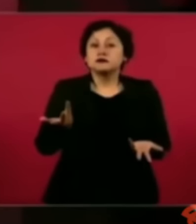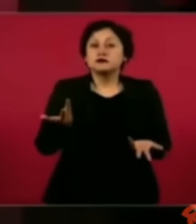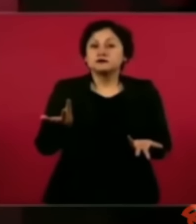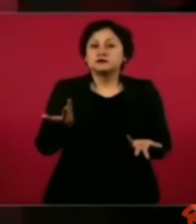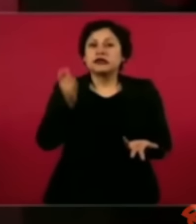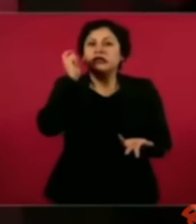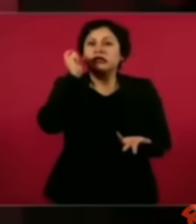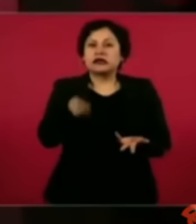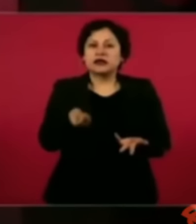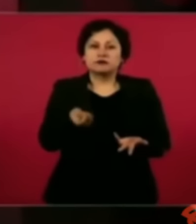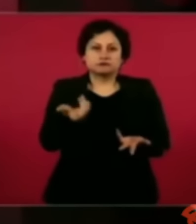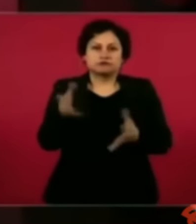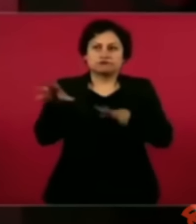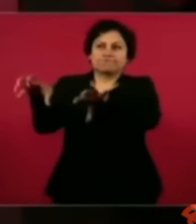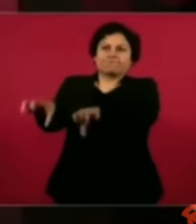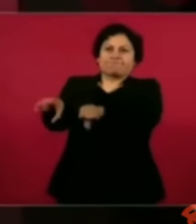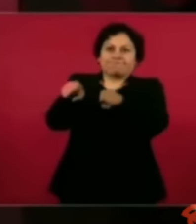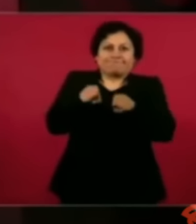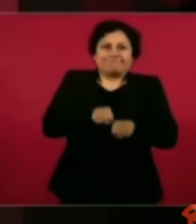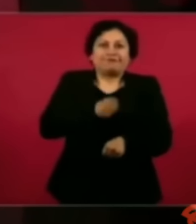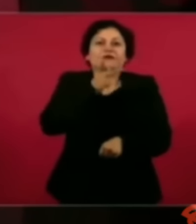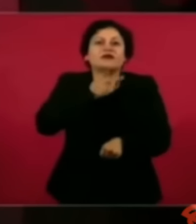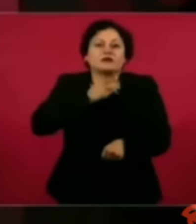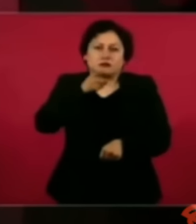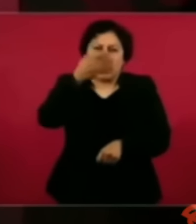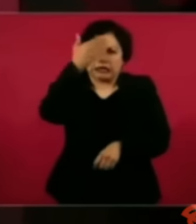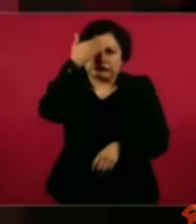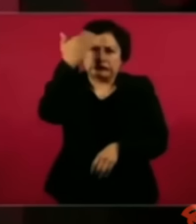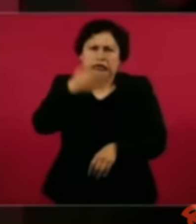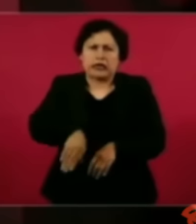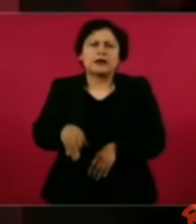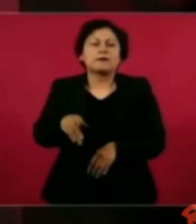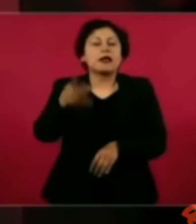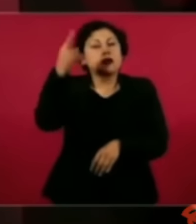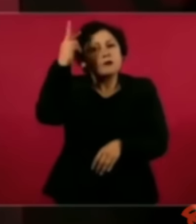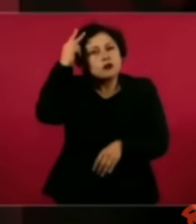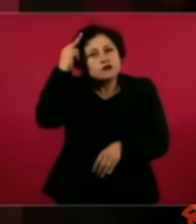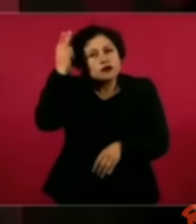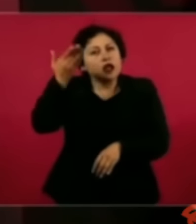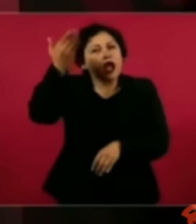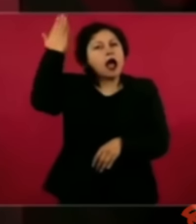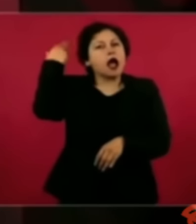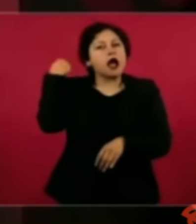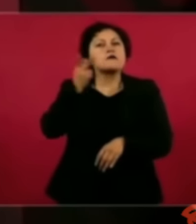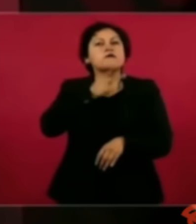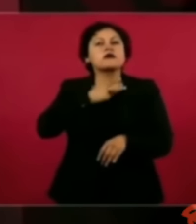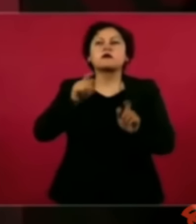recuperar el petróleo que Porfirio Díaz había entregado al extranjero,